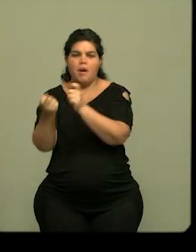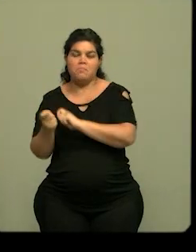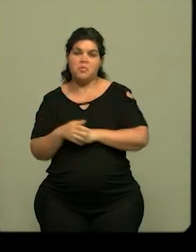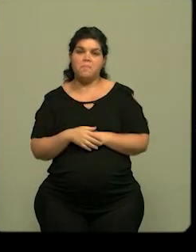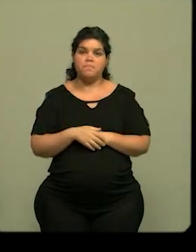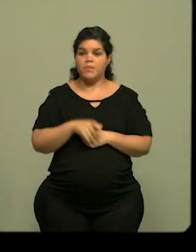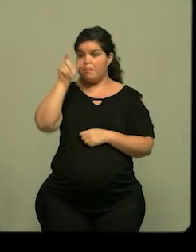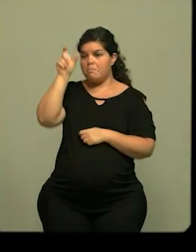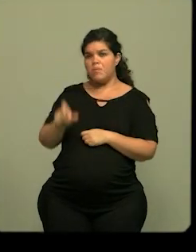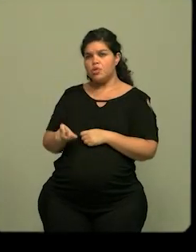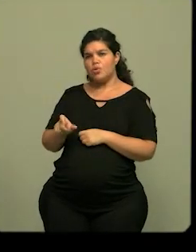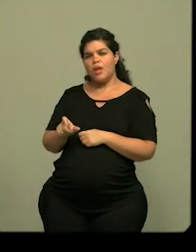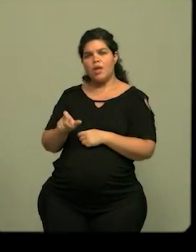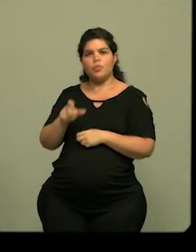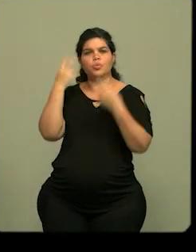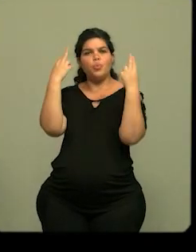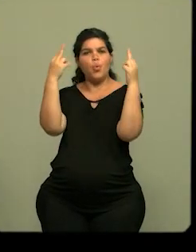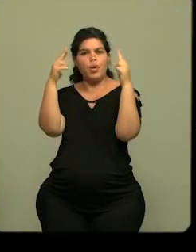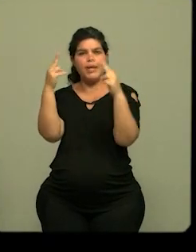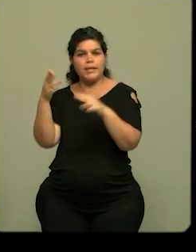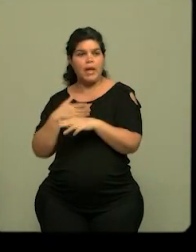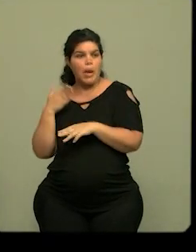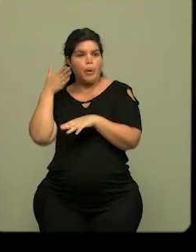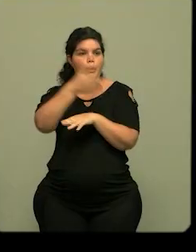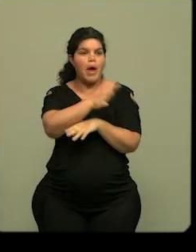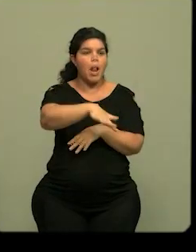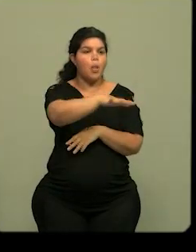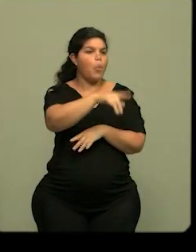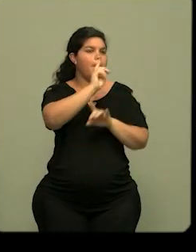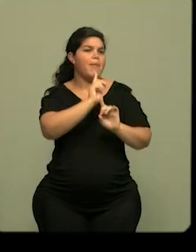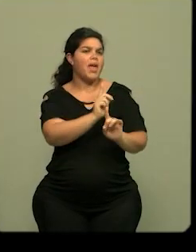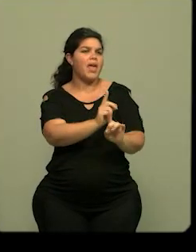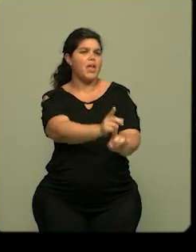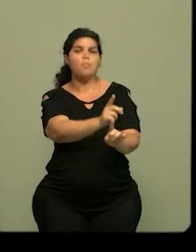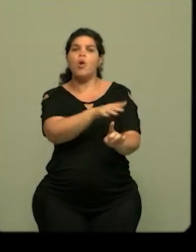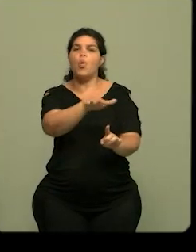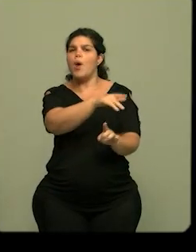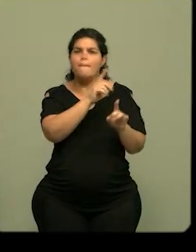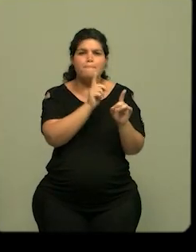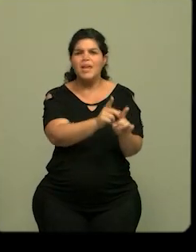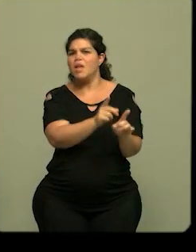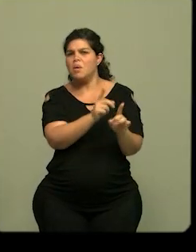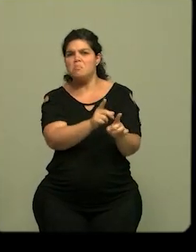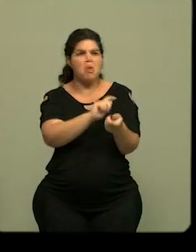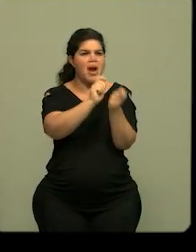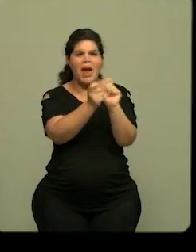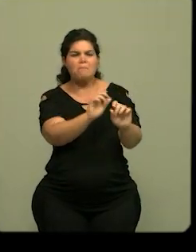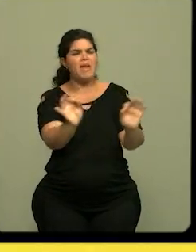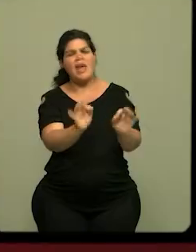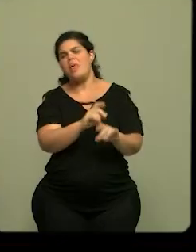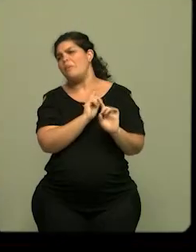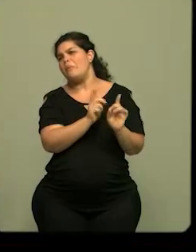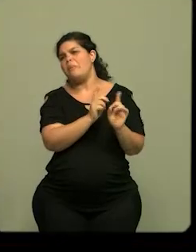a, digamos, disfrutar de un solo sitio, de un solo espacio, ya quedó en el pasado, sino es mucho